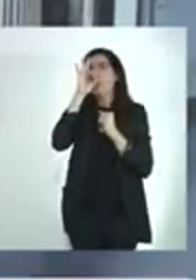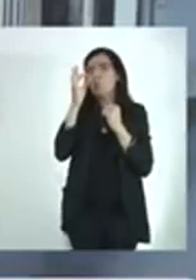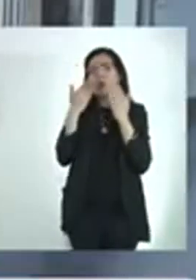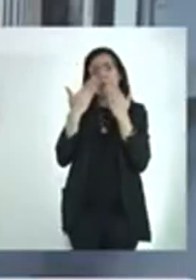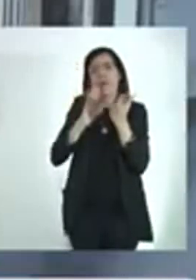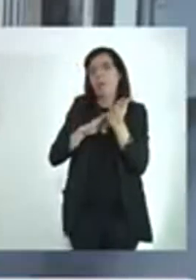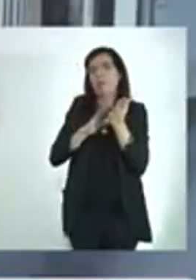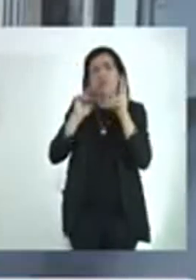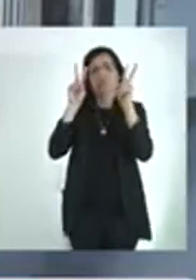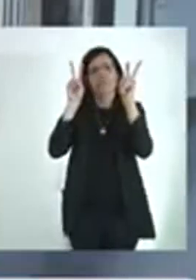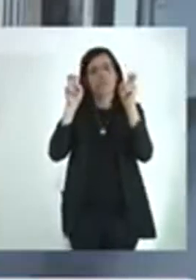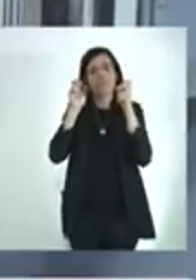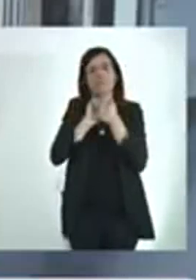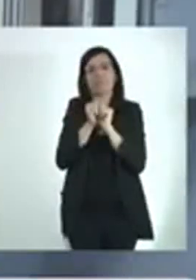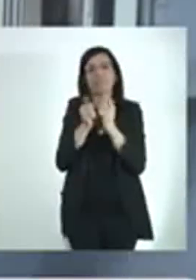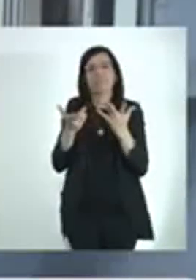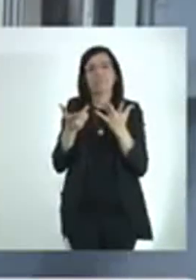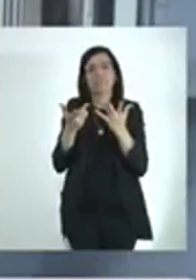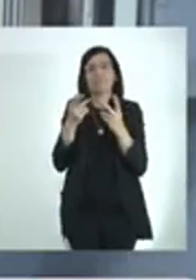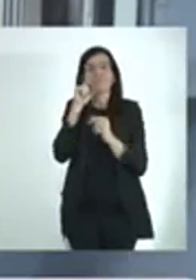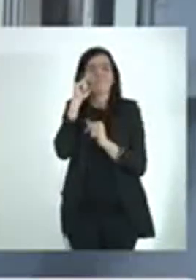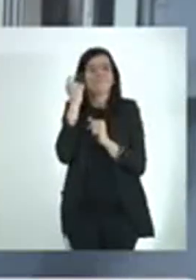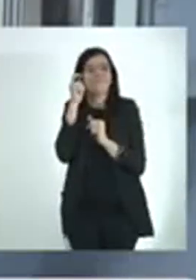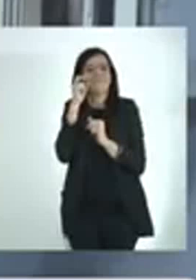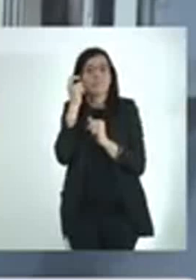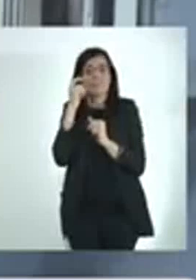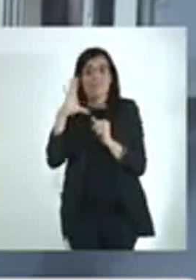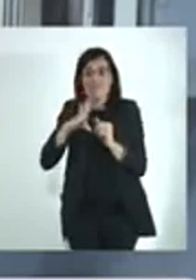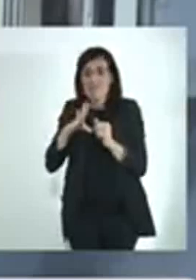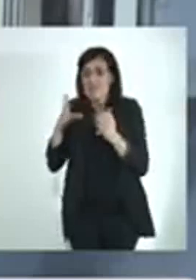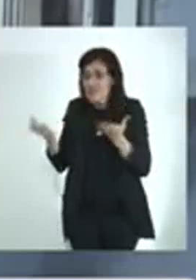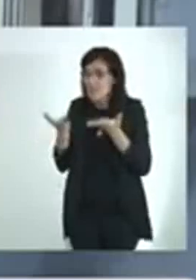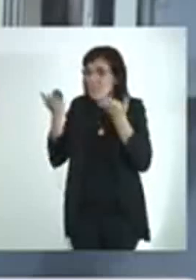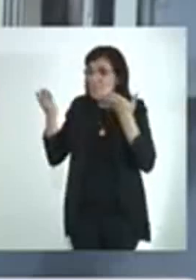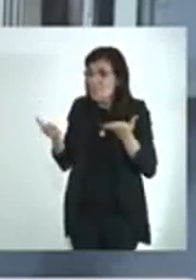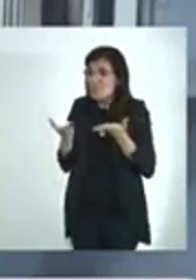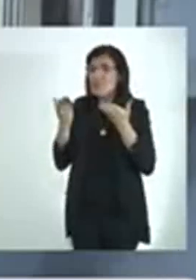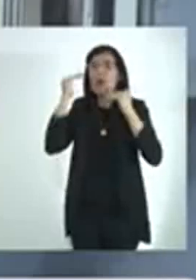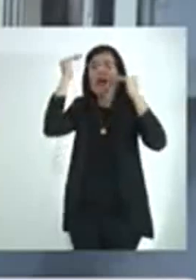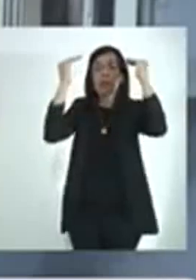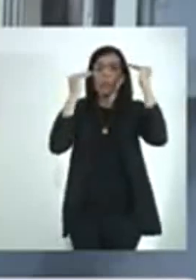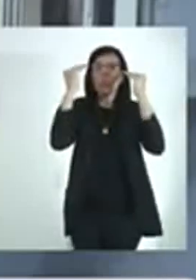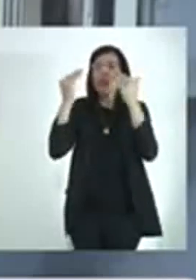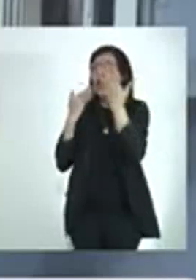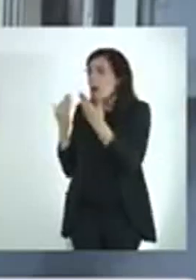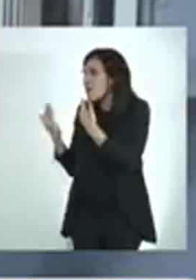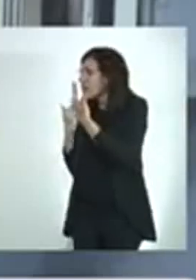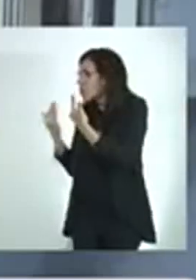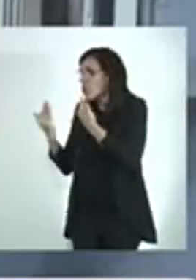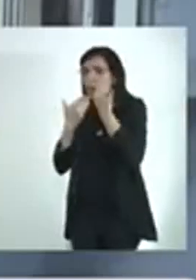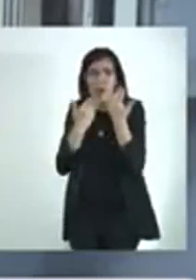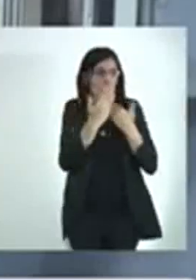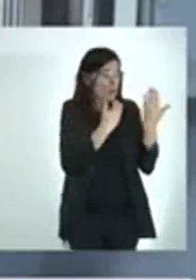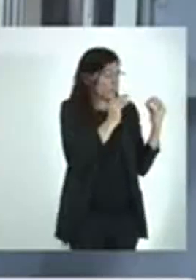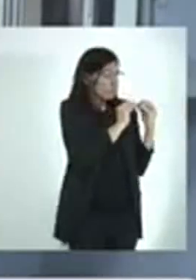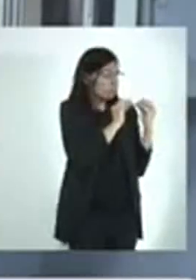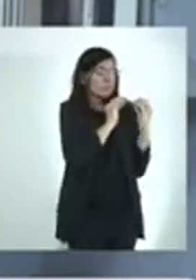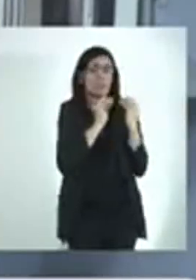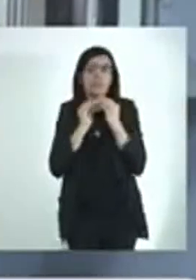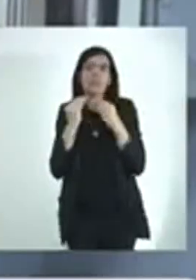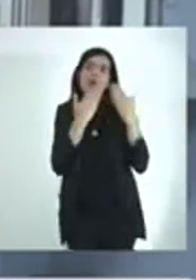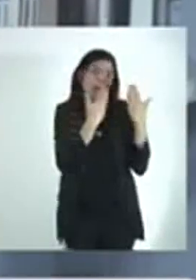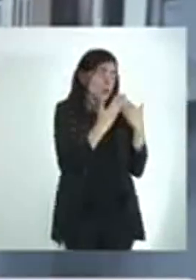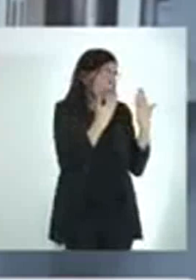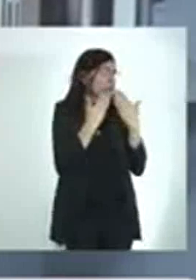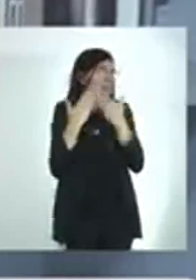de sexualidad básicamente, aprender a hablar y en ese hablar ir construyendo el discurso, los contenidos que ya